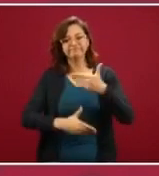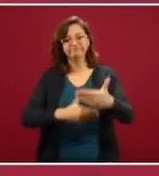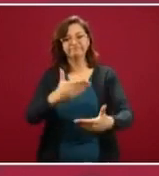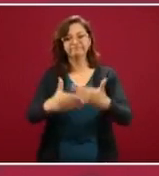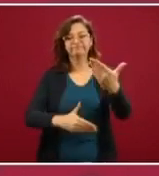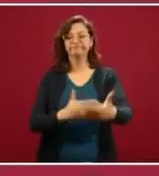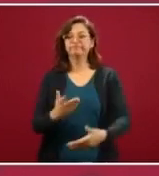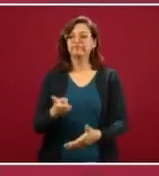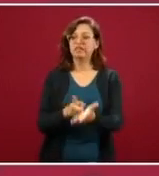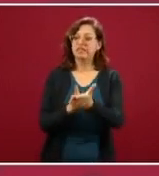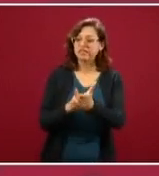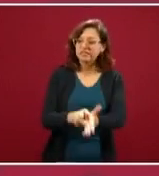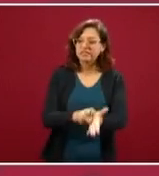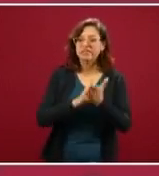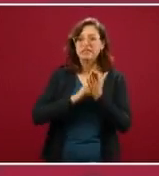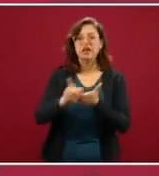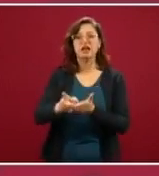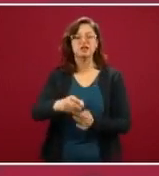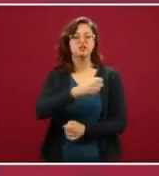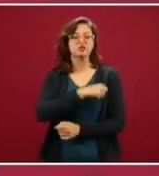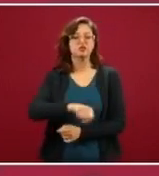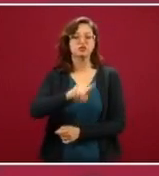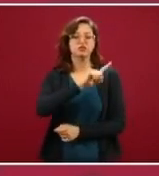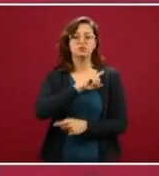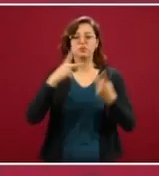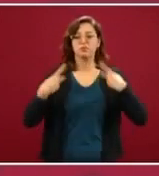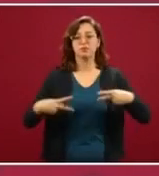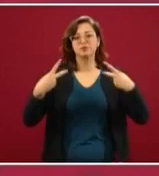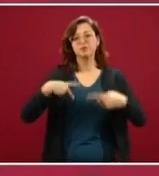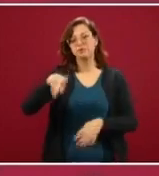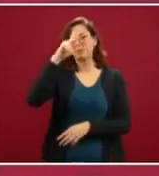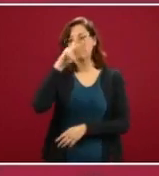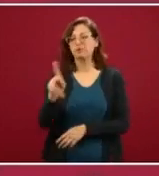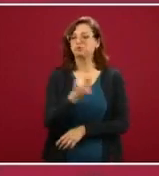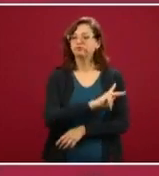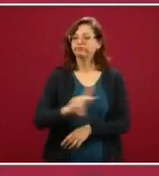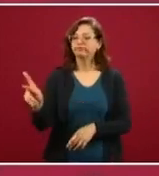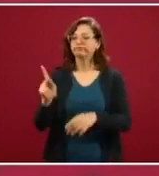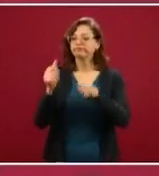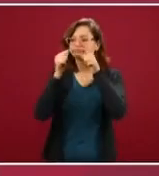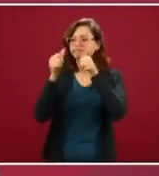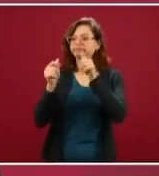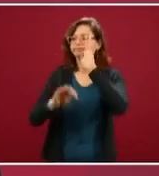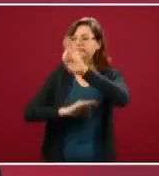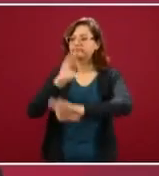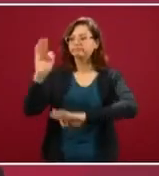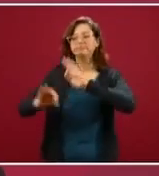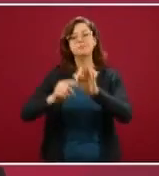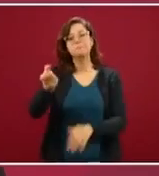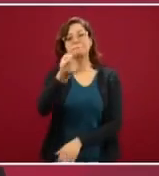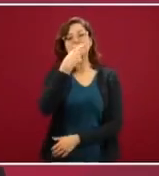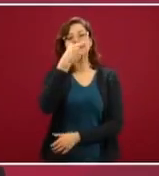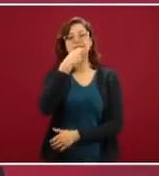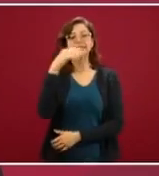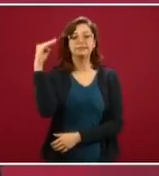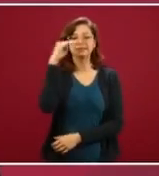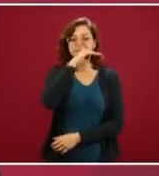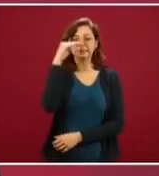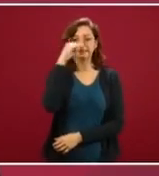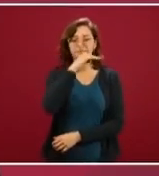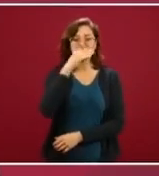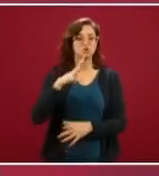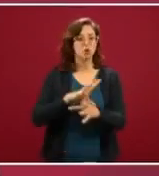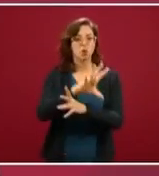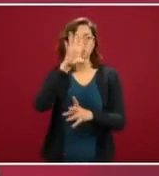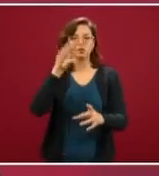derecho de todos los mexicanos a la atención médica, a los medicamentos gratuitos, el derecho a la